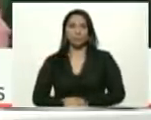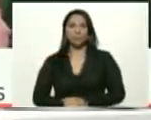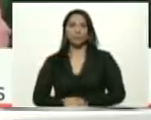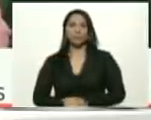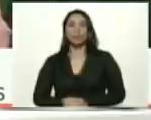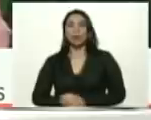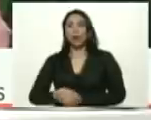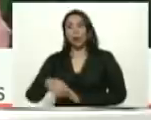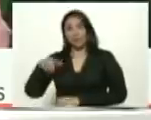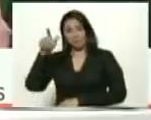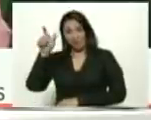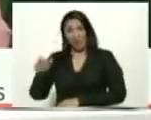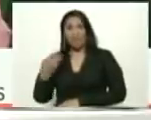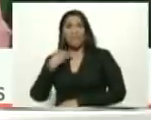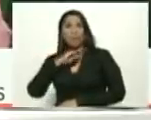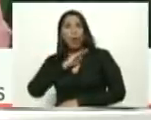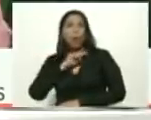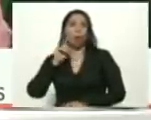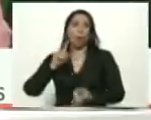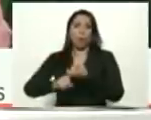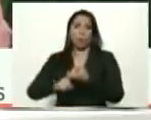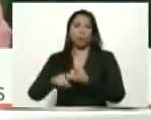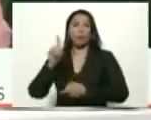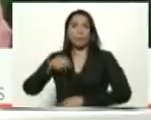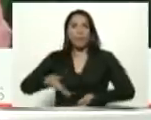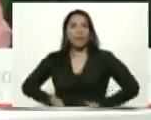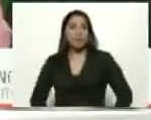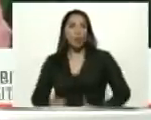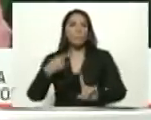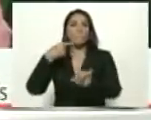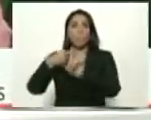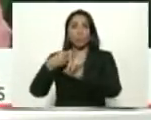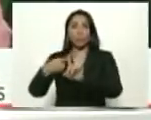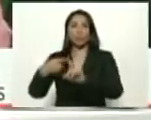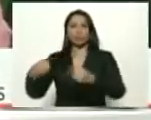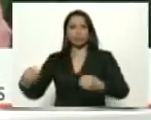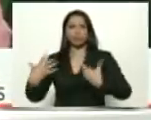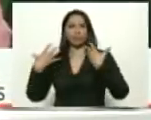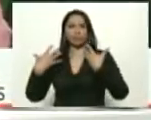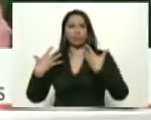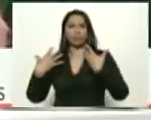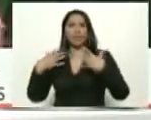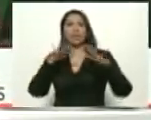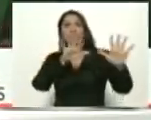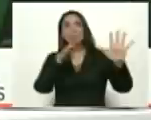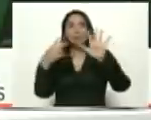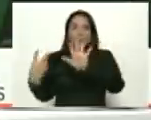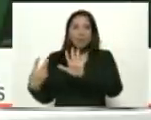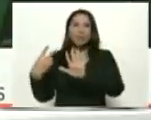su esposo e hijo fueron positivos, inició síntomas el 17 de abril,